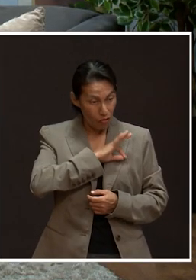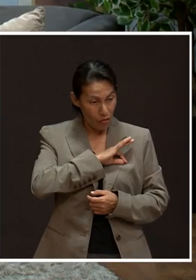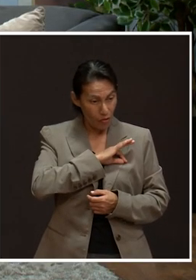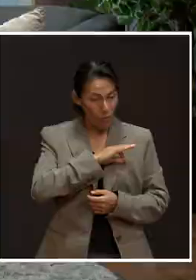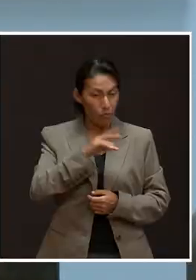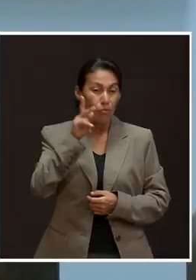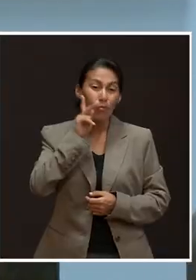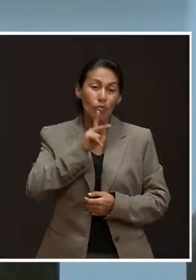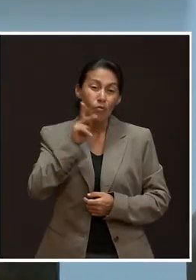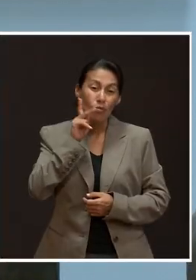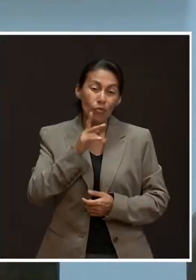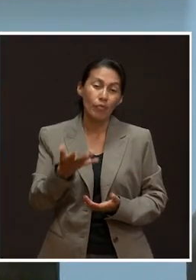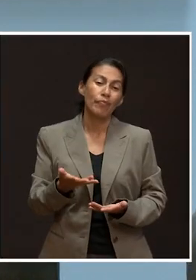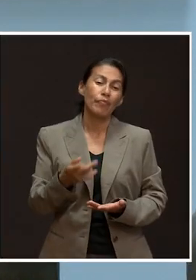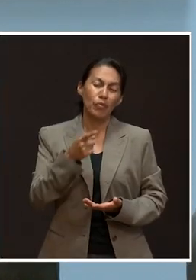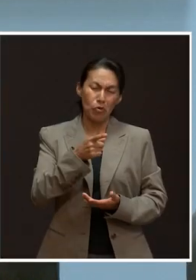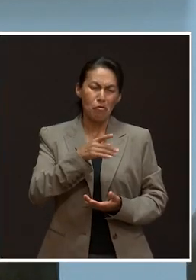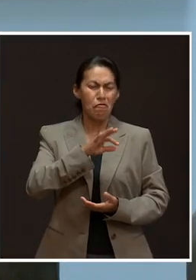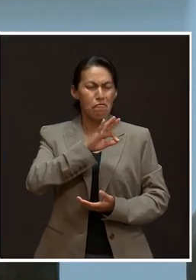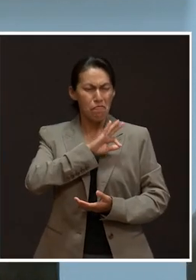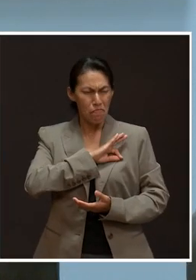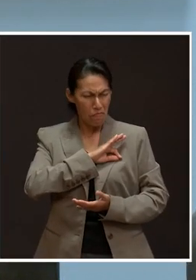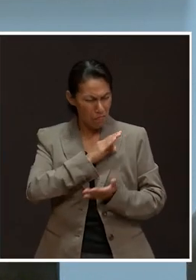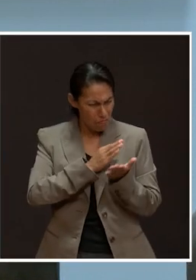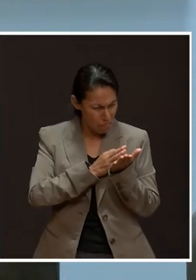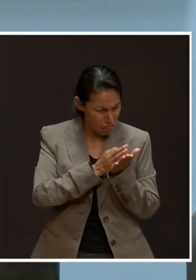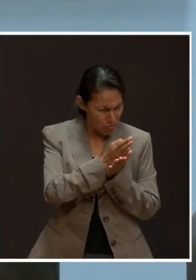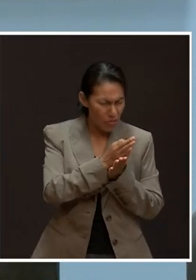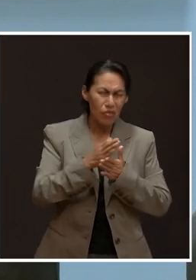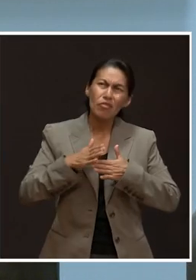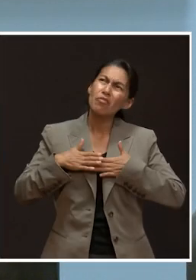porque confiaste en Él como tu Padre celestial.